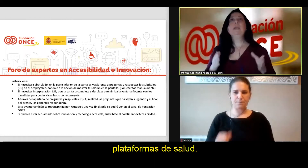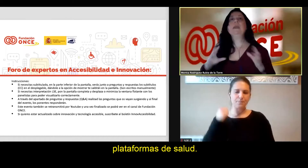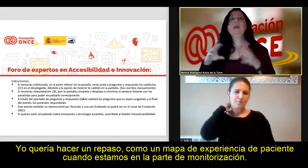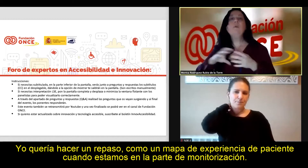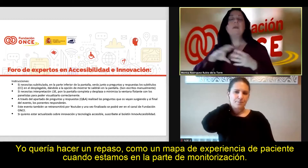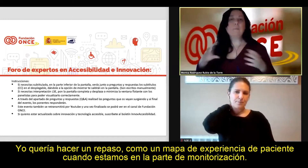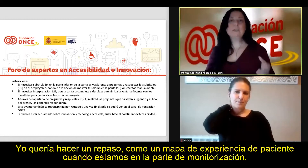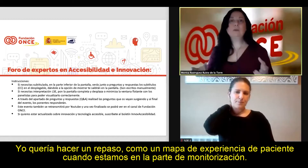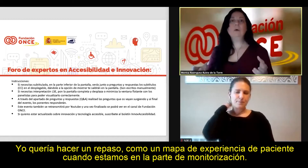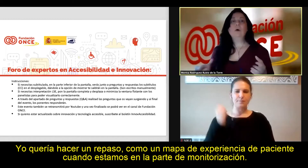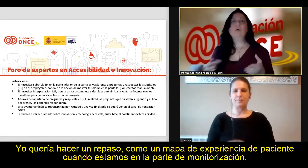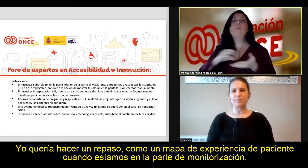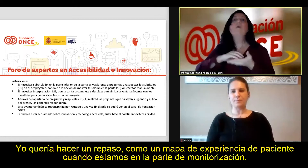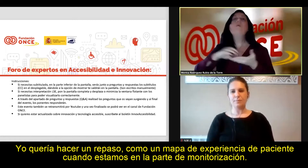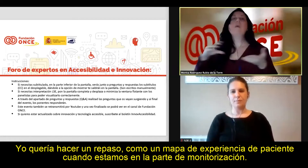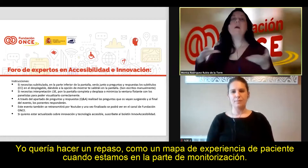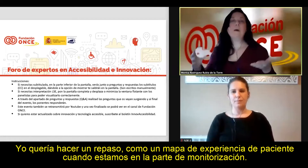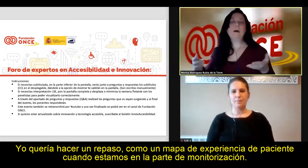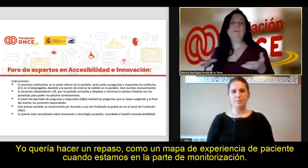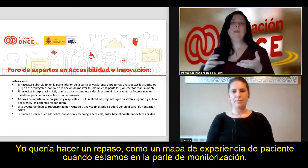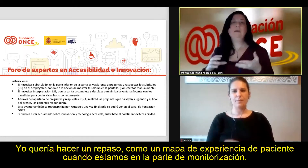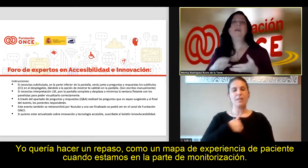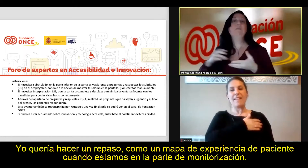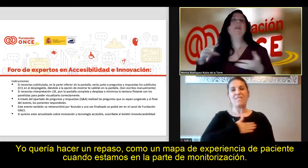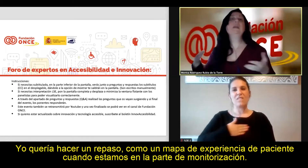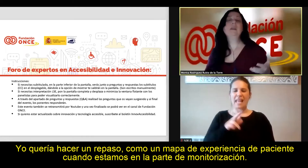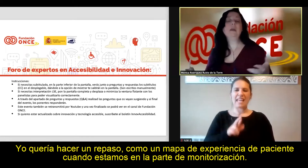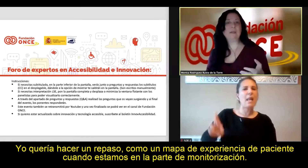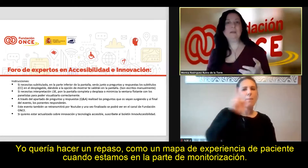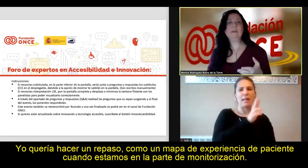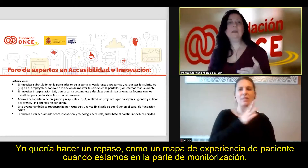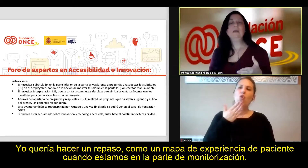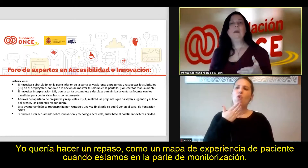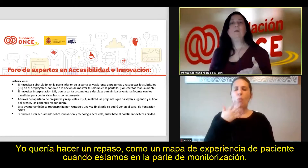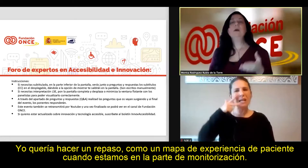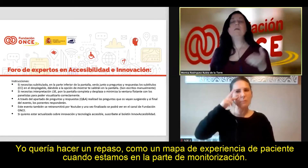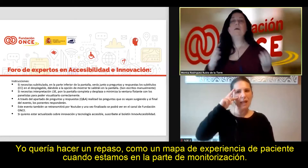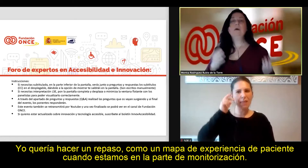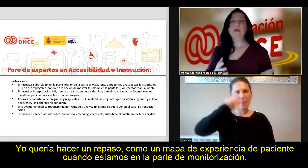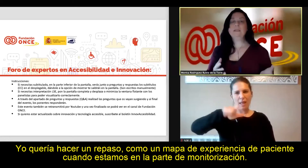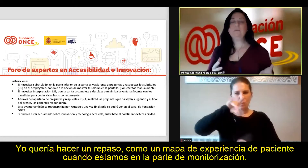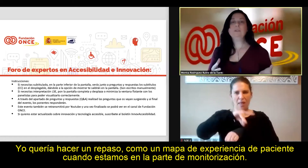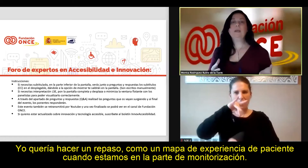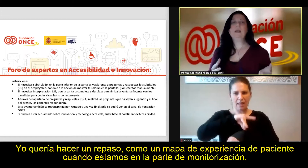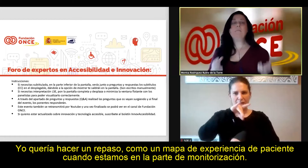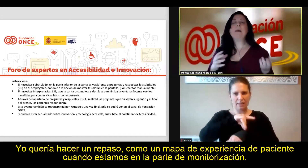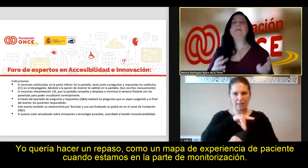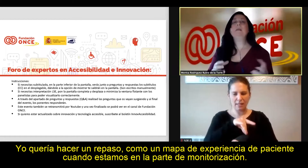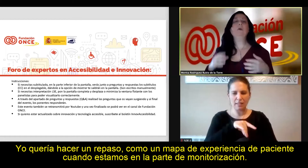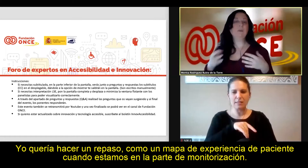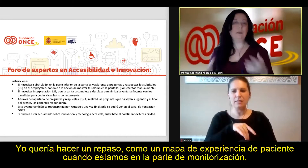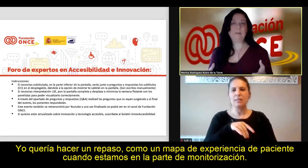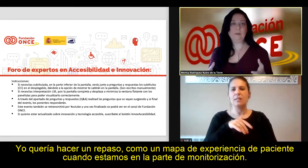quería hacer un repaso como un mapa de experiencia de paciente cuando estamos en la parte